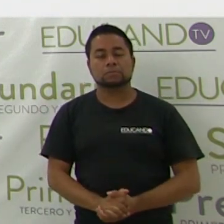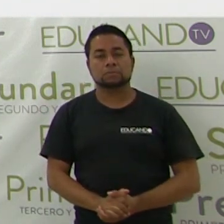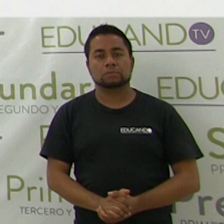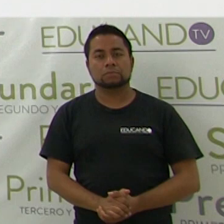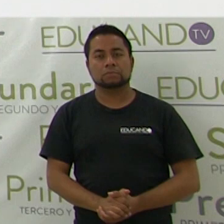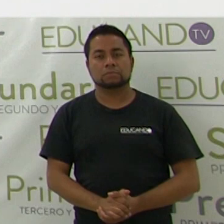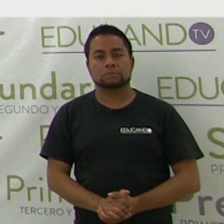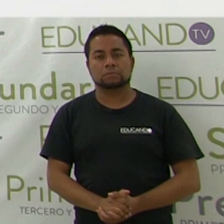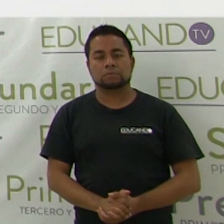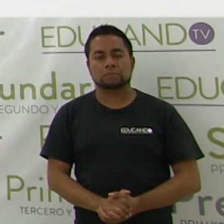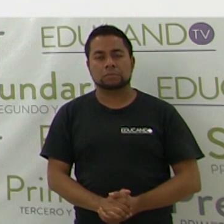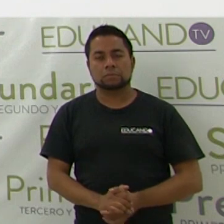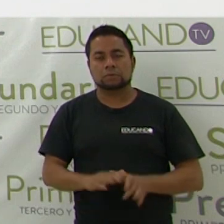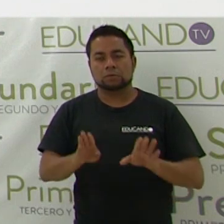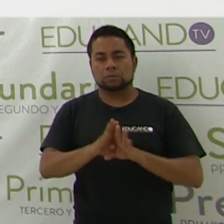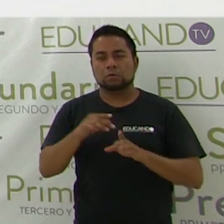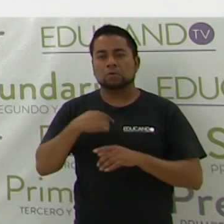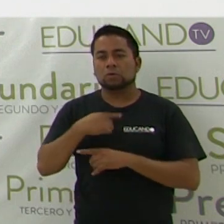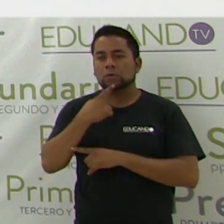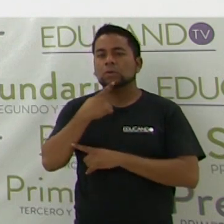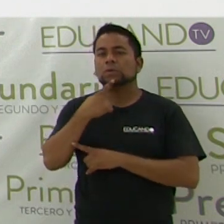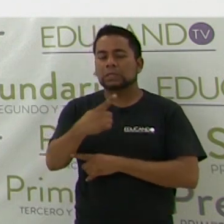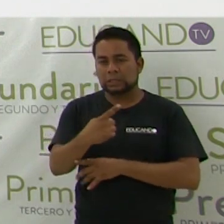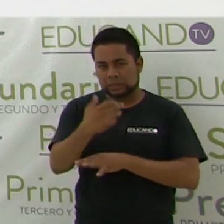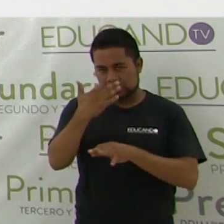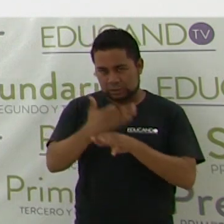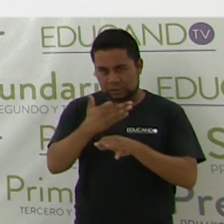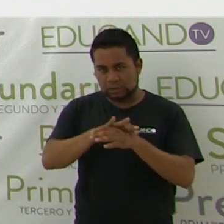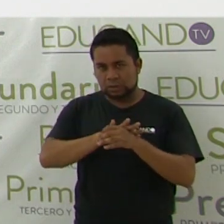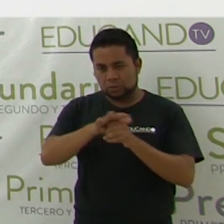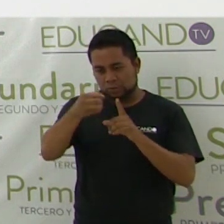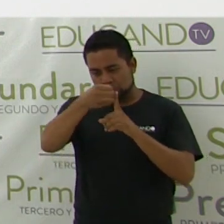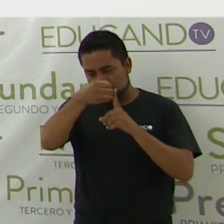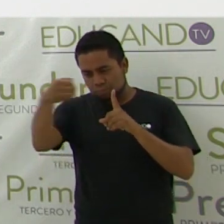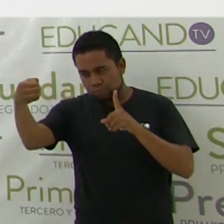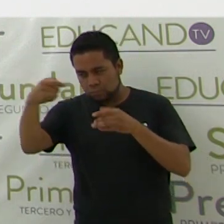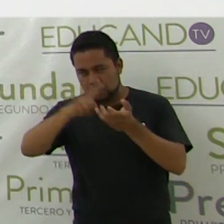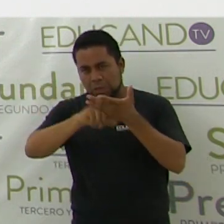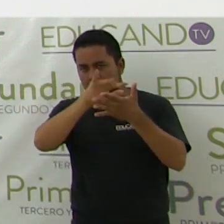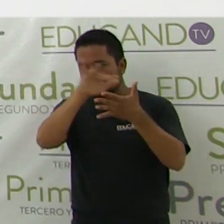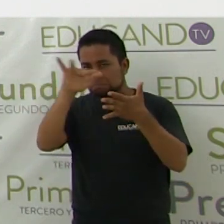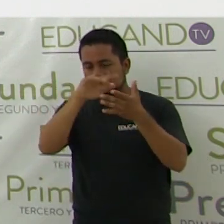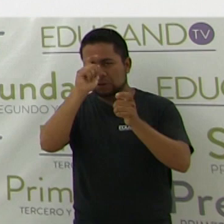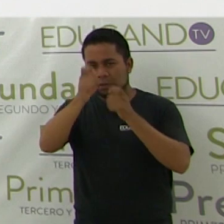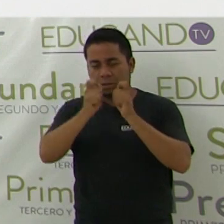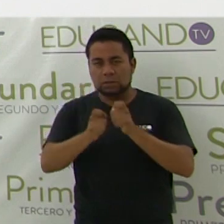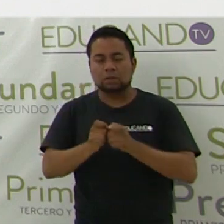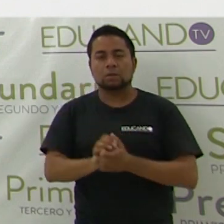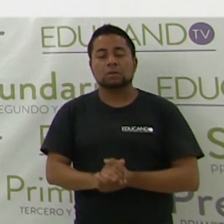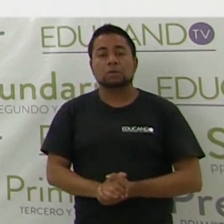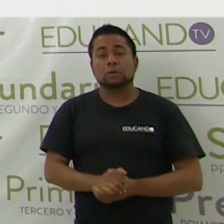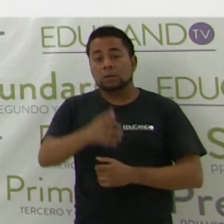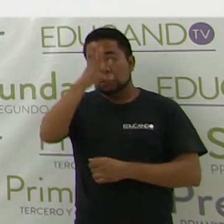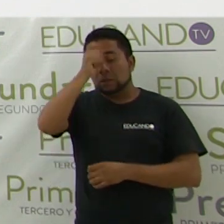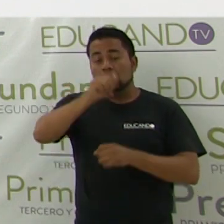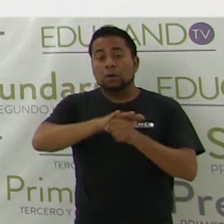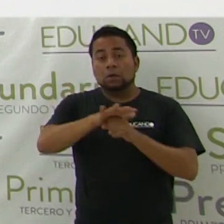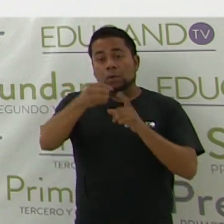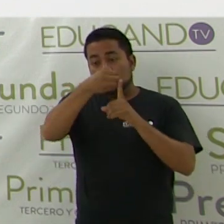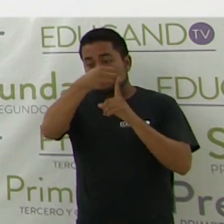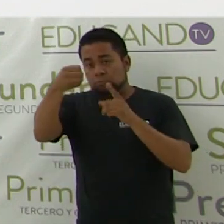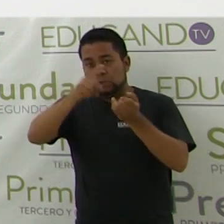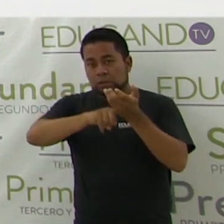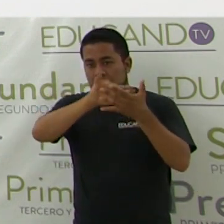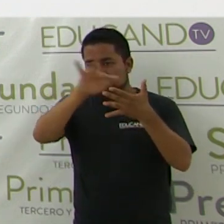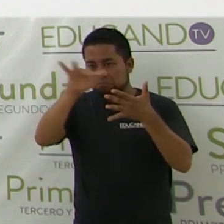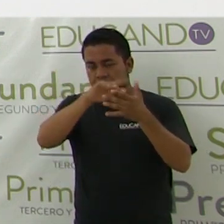decía, ahora vamos a ver la estructura de un texto. ¿Recuerdan ustedes cuál es la estructura de un texto?